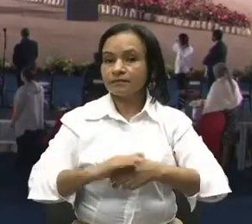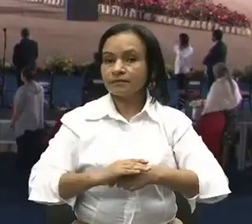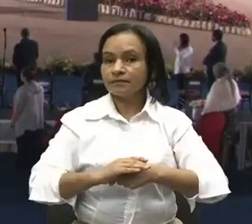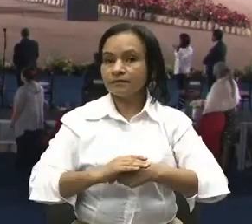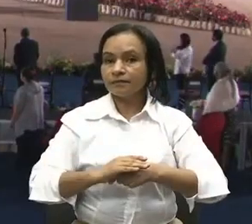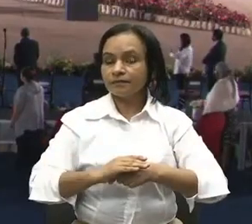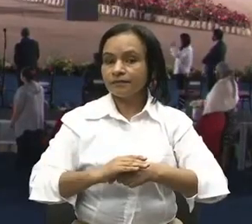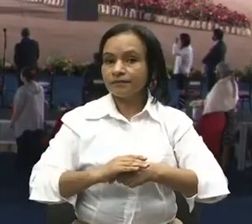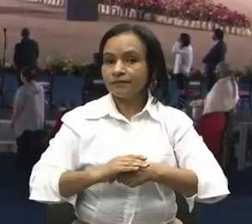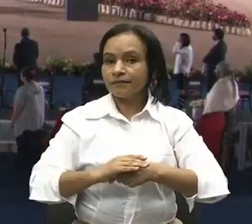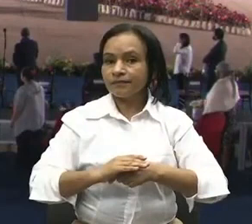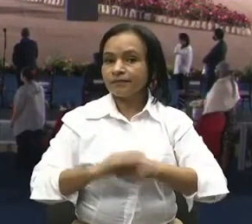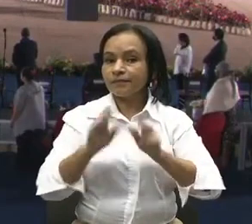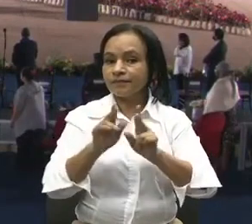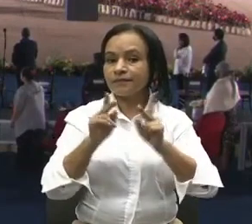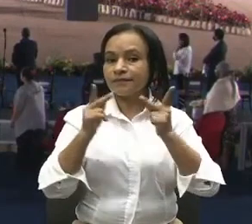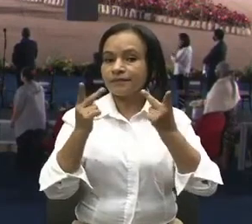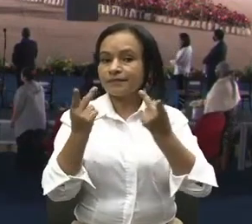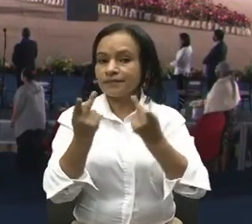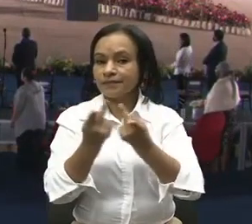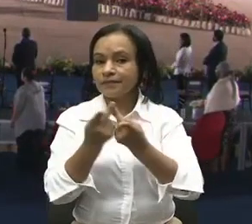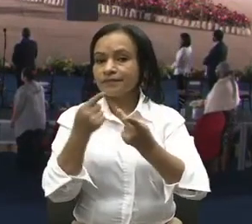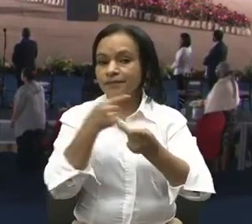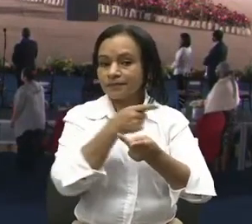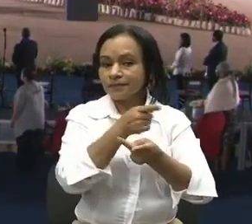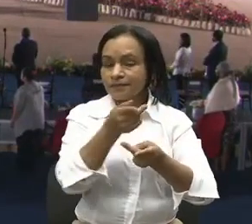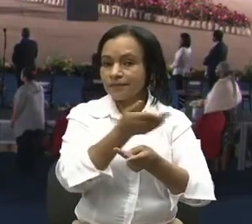entregarle vivienda a la población,